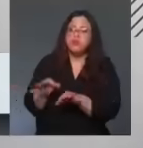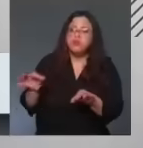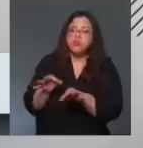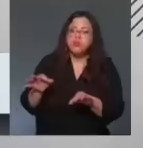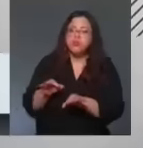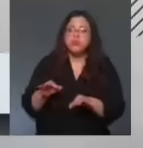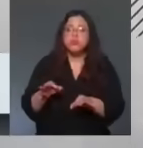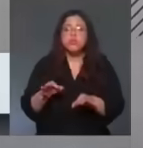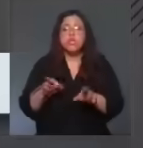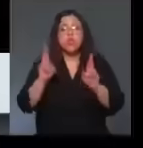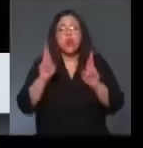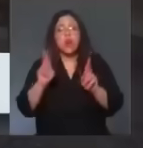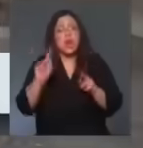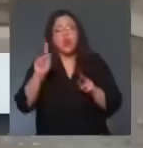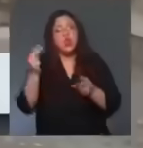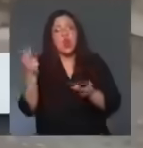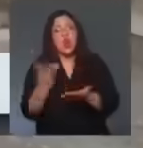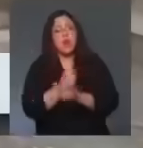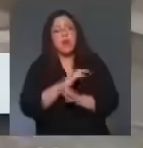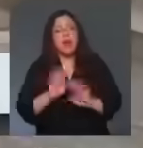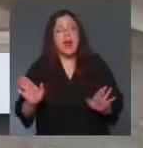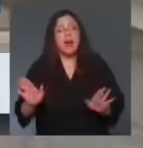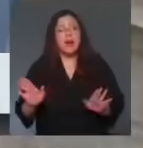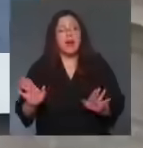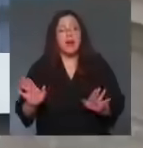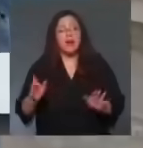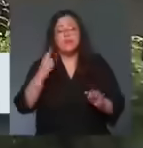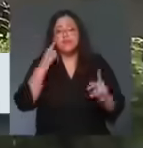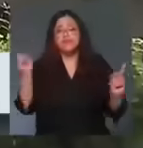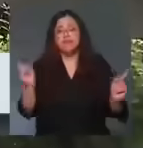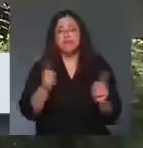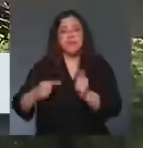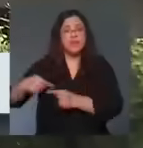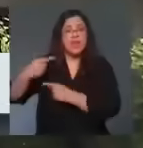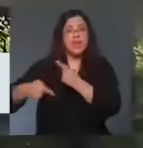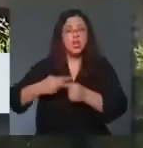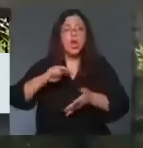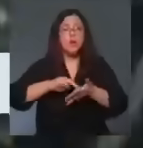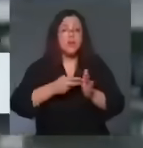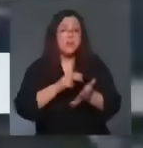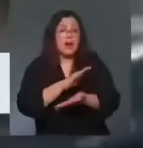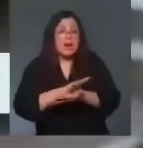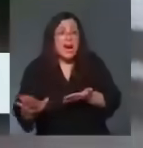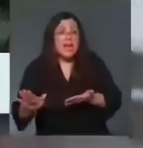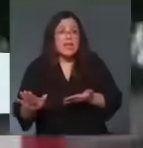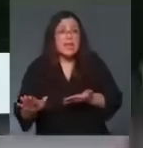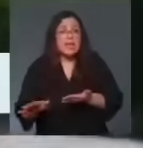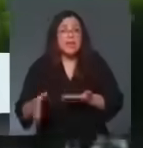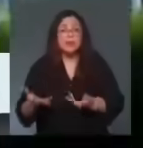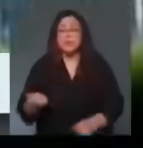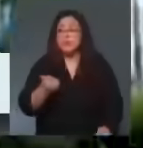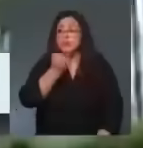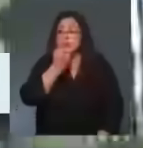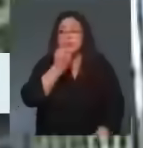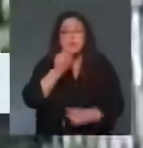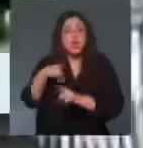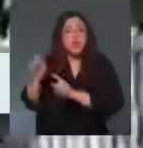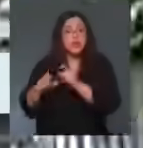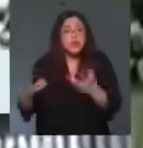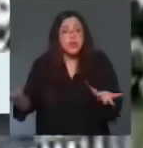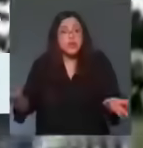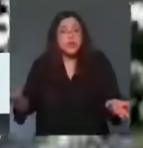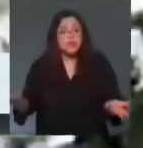ojalá no le cobren nada. Conclusión de la historia, problema gratuito por errores de otros.